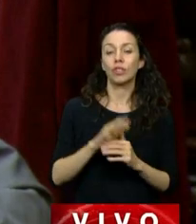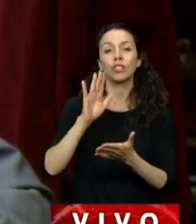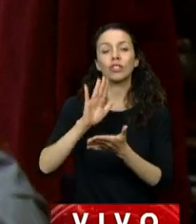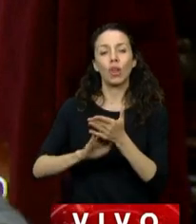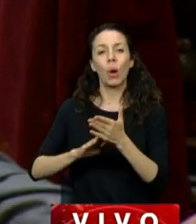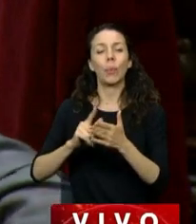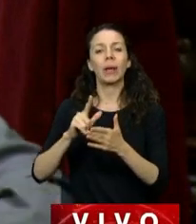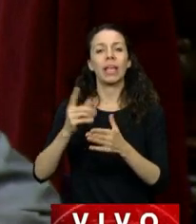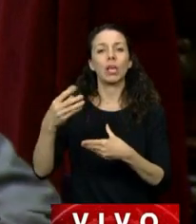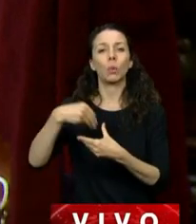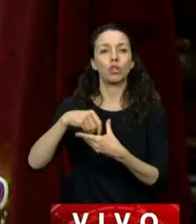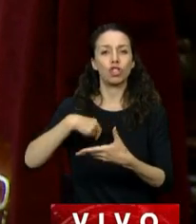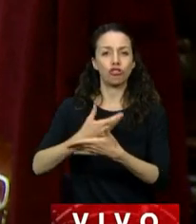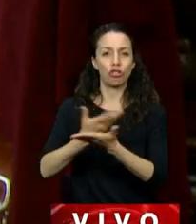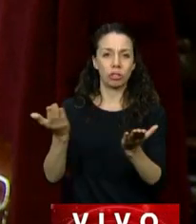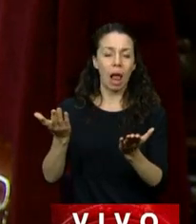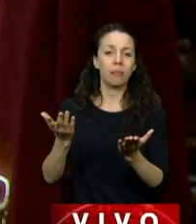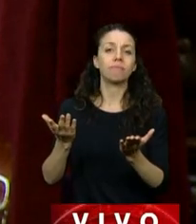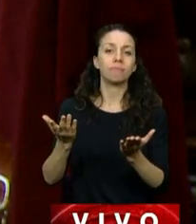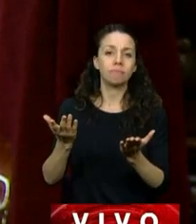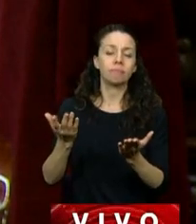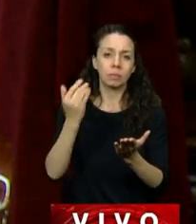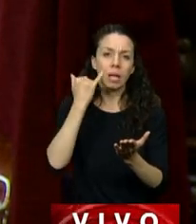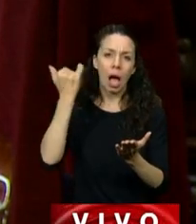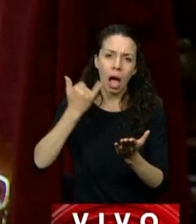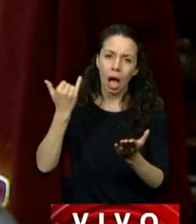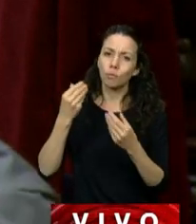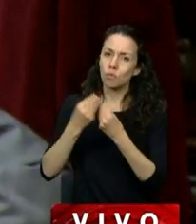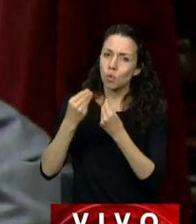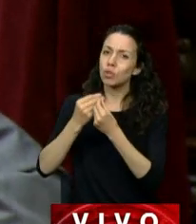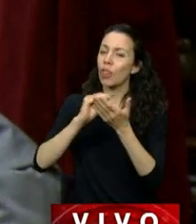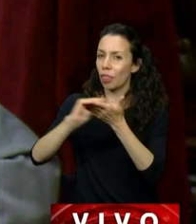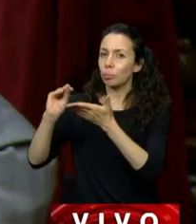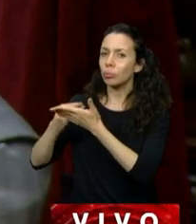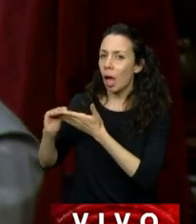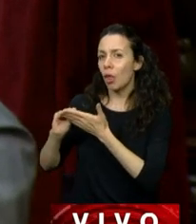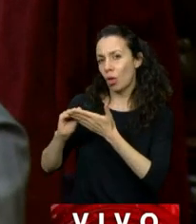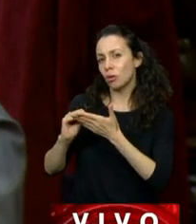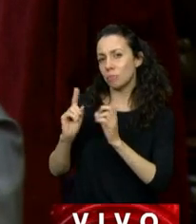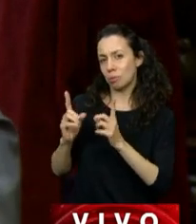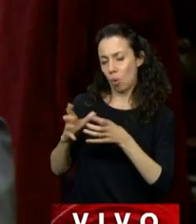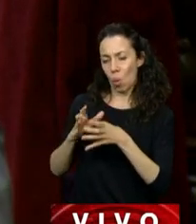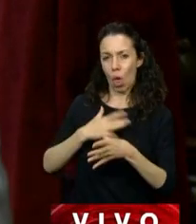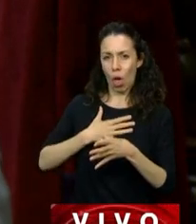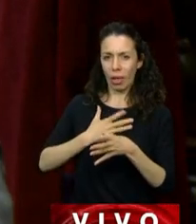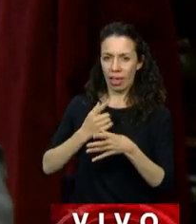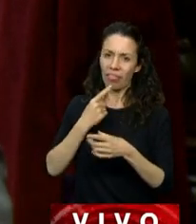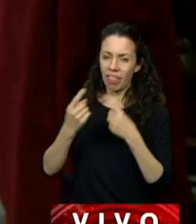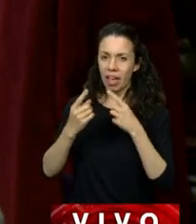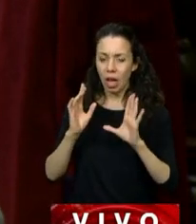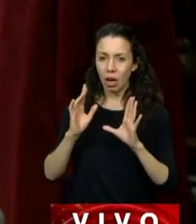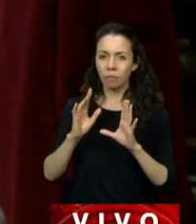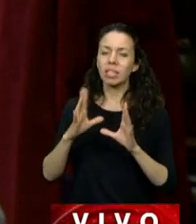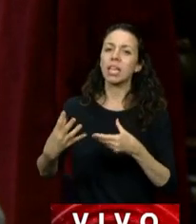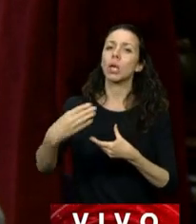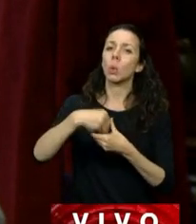inclusión social, bueno, ¿qué puedo decir? Ya lo dijeron muchos de mis diputados de mi bloque. Si hablamos de